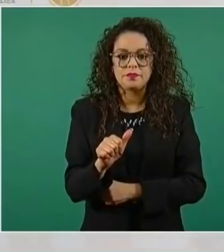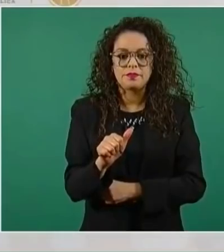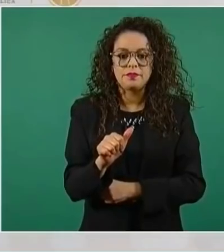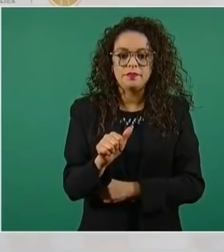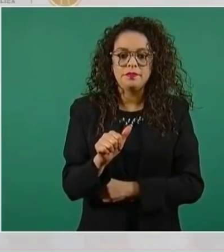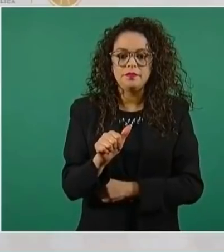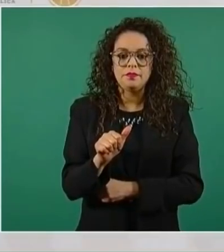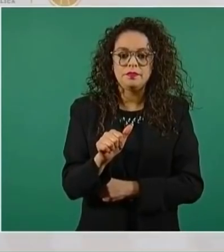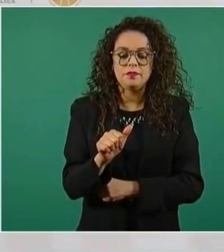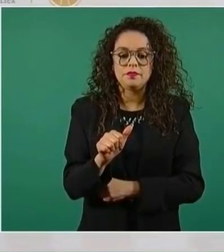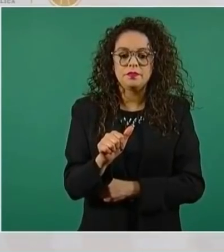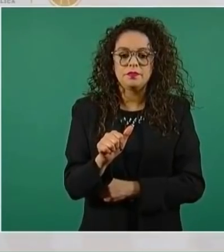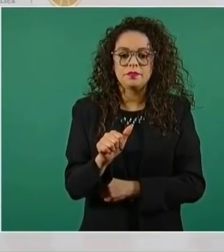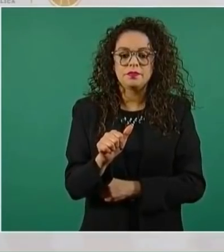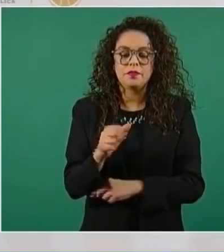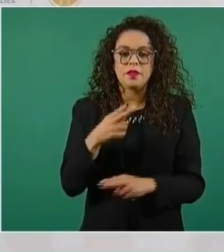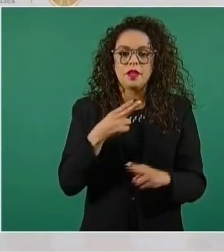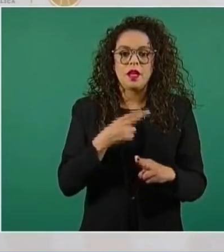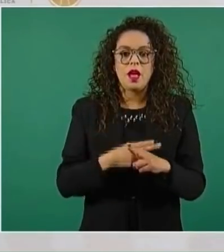hasta